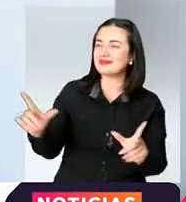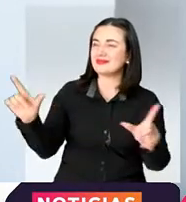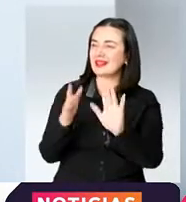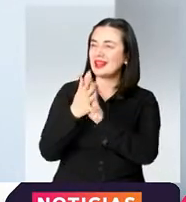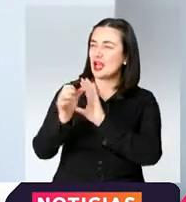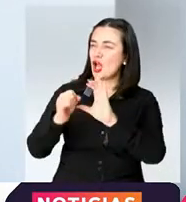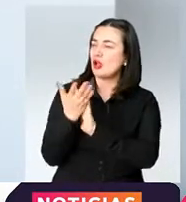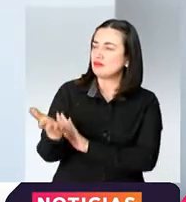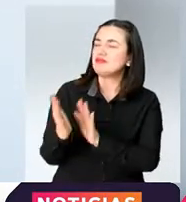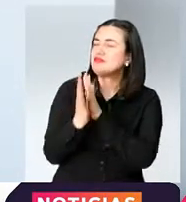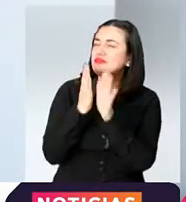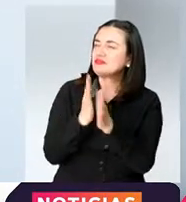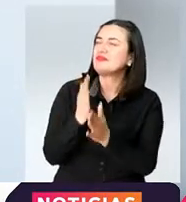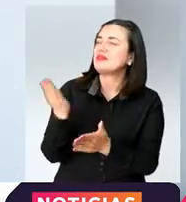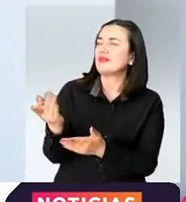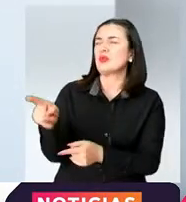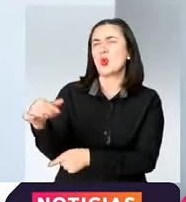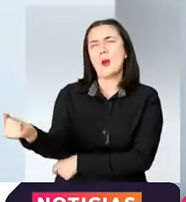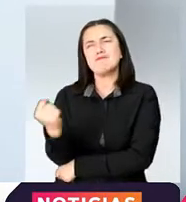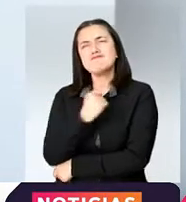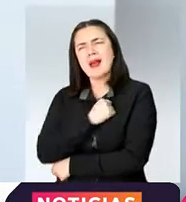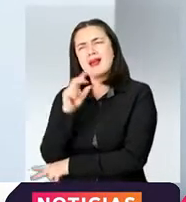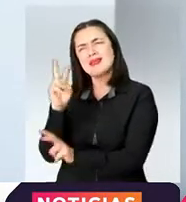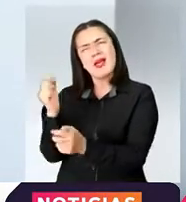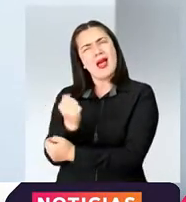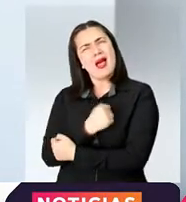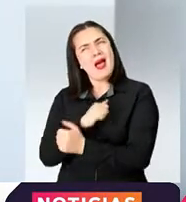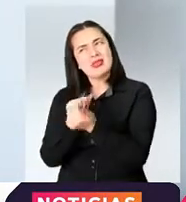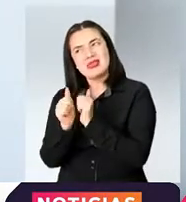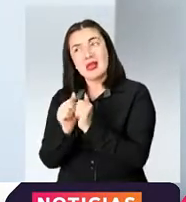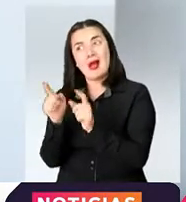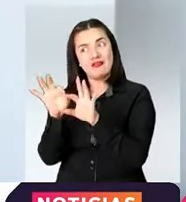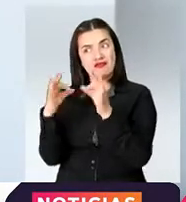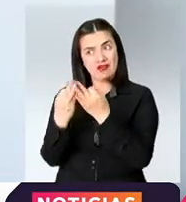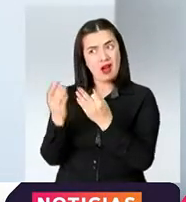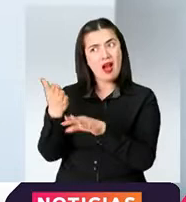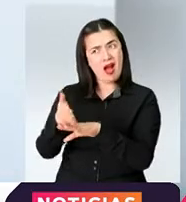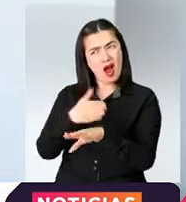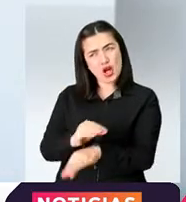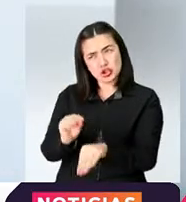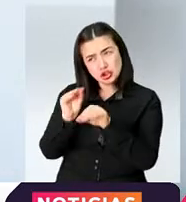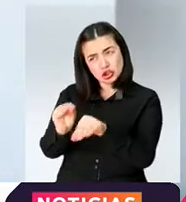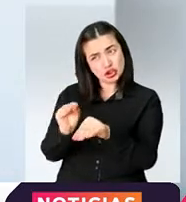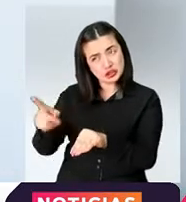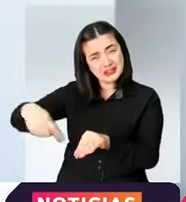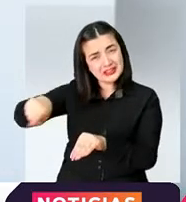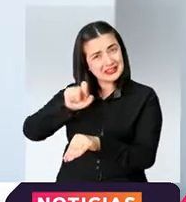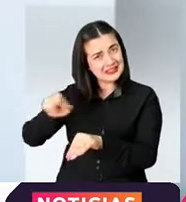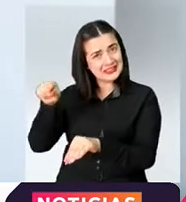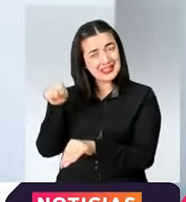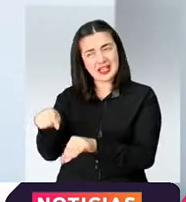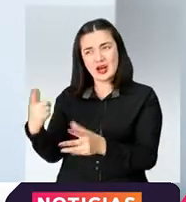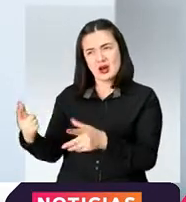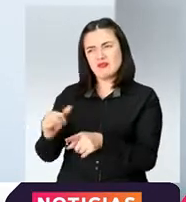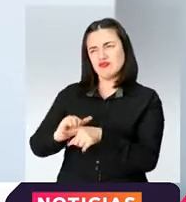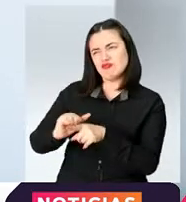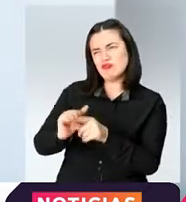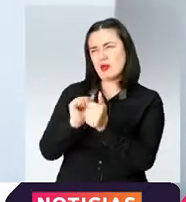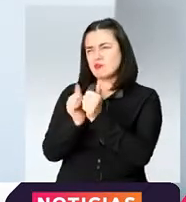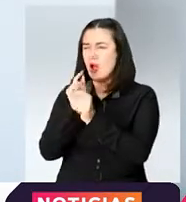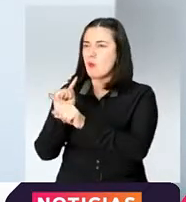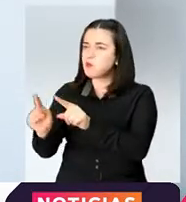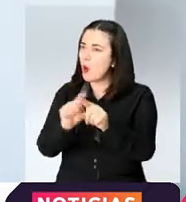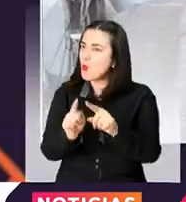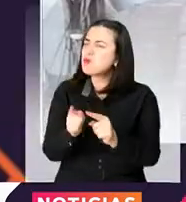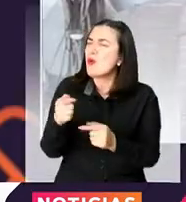y empecemos hablando por esa pasión por los deportes. En la familia les inculcaron desde muy pequeños la práctica de diferentes disciplinas. ¿Cómo